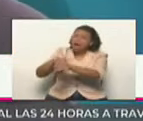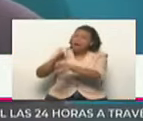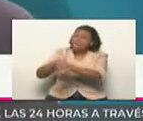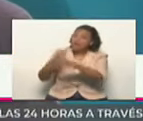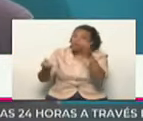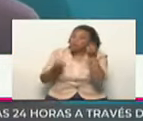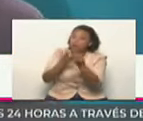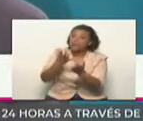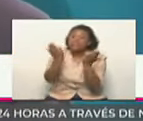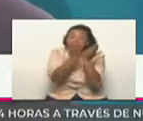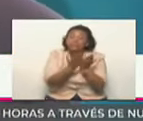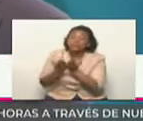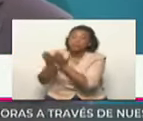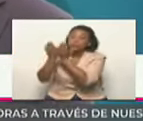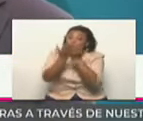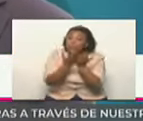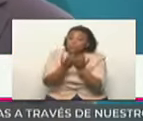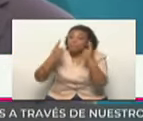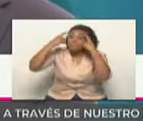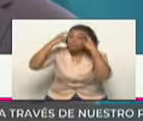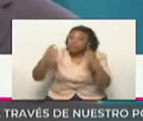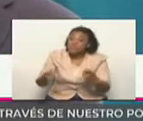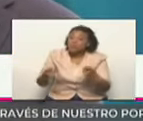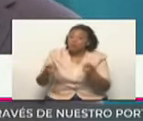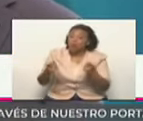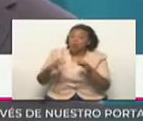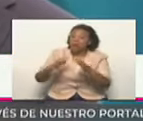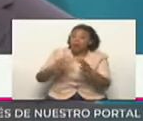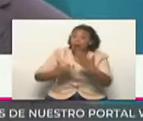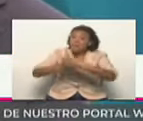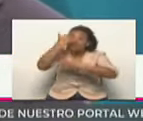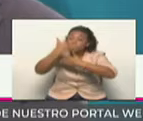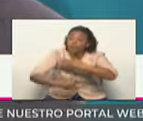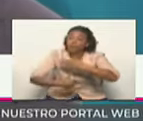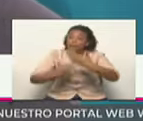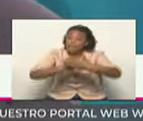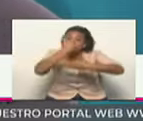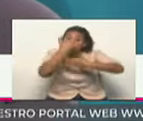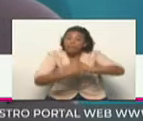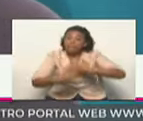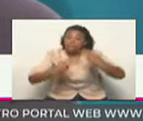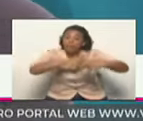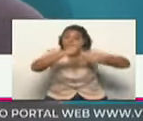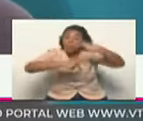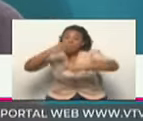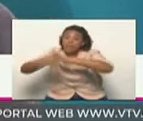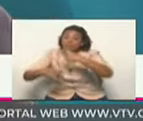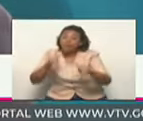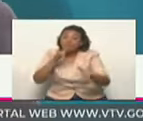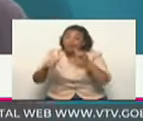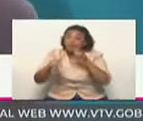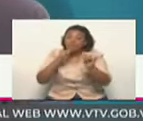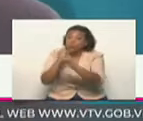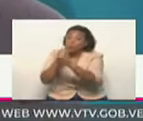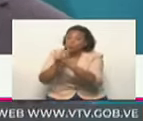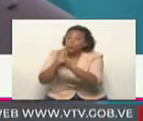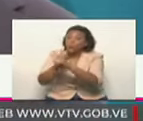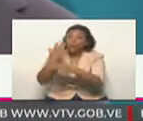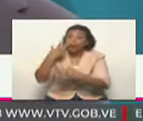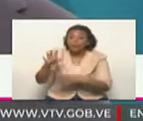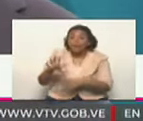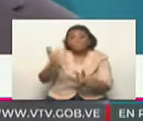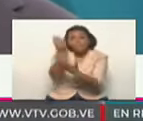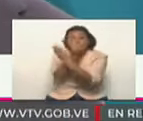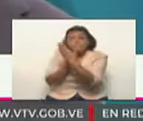se estudia como carrera, la programación para, digamos, el diseño, la programación de juegos de video. Entonces